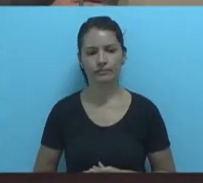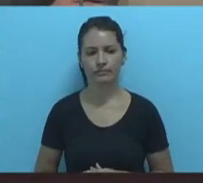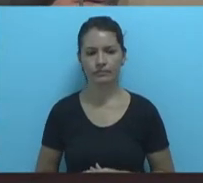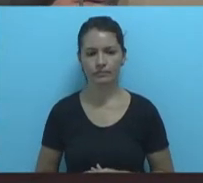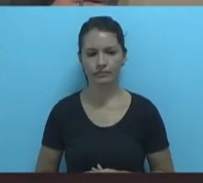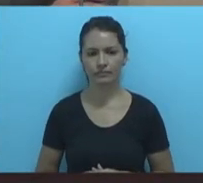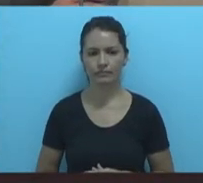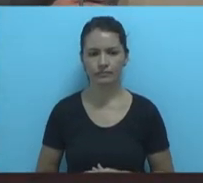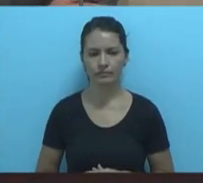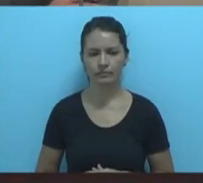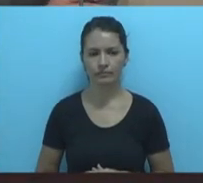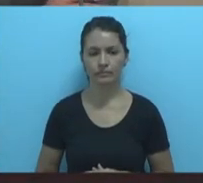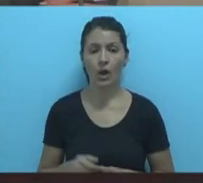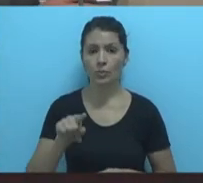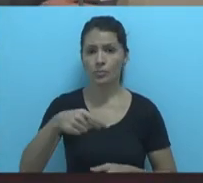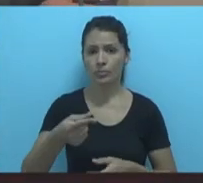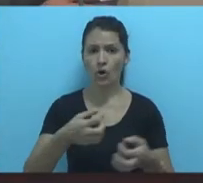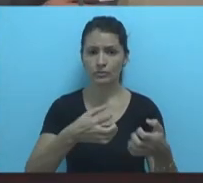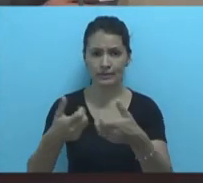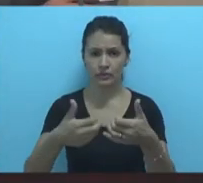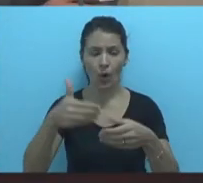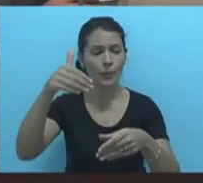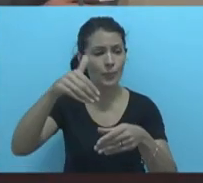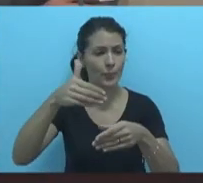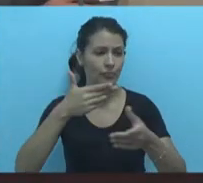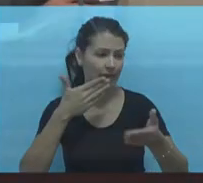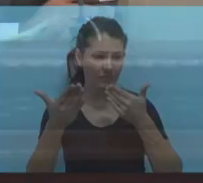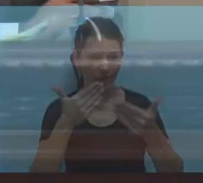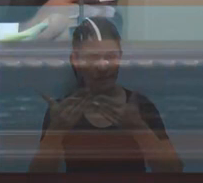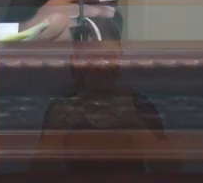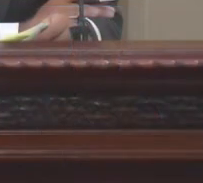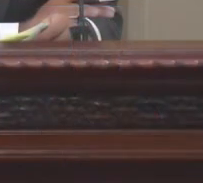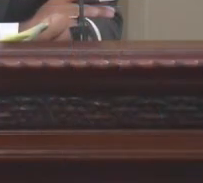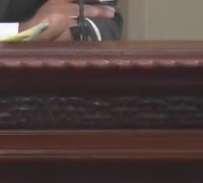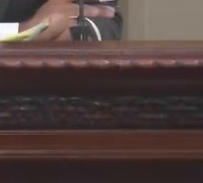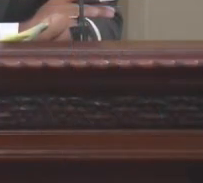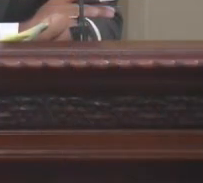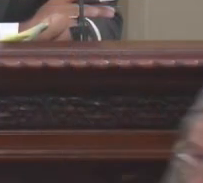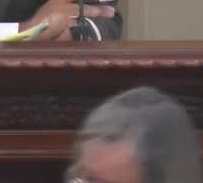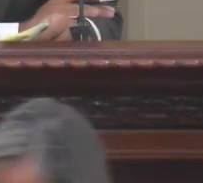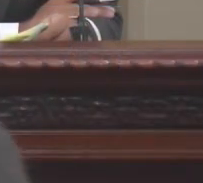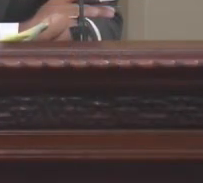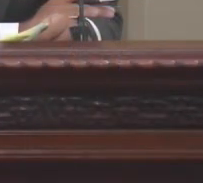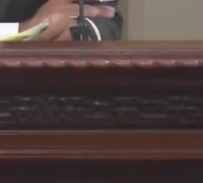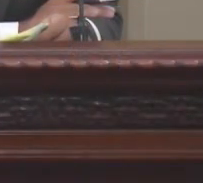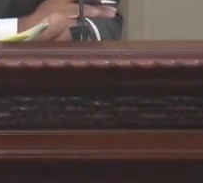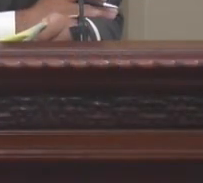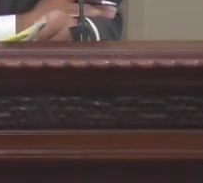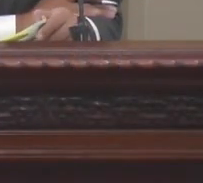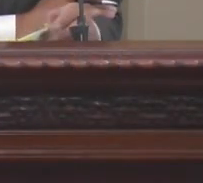Rubio de una sesión para el tratamiento del proyecto de presupuesto, a votación, resulta